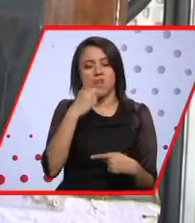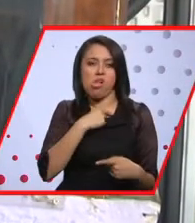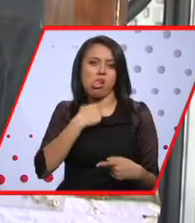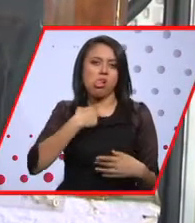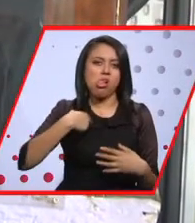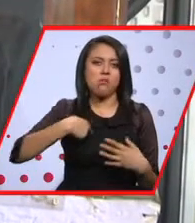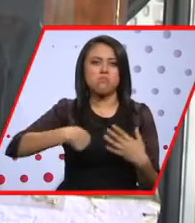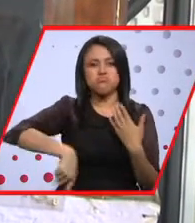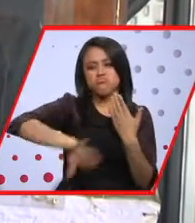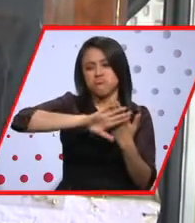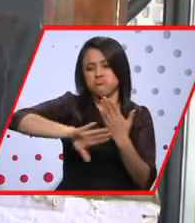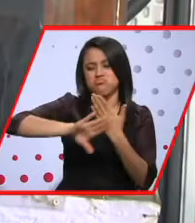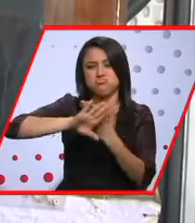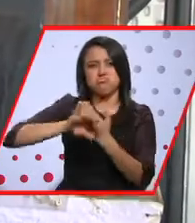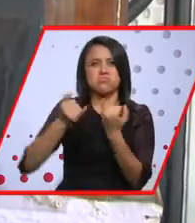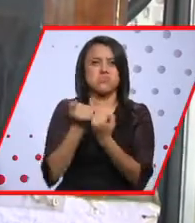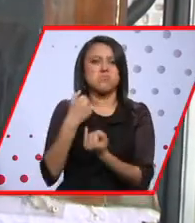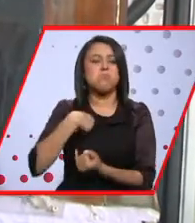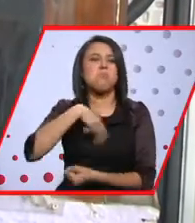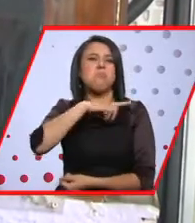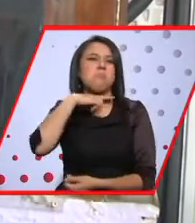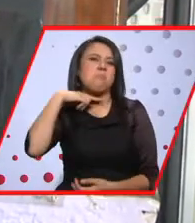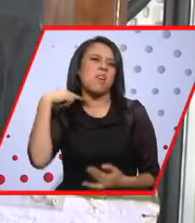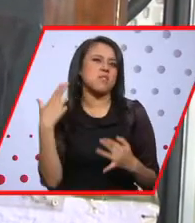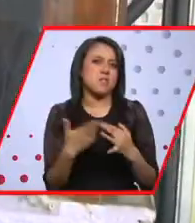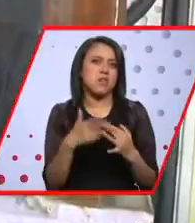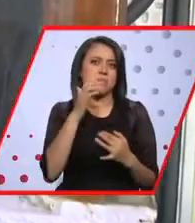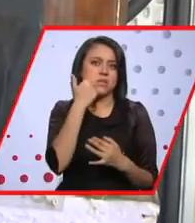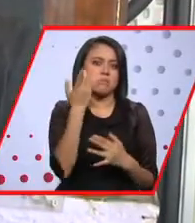pared, empezaron a golpear, a decirme muchas